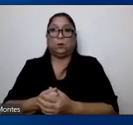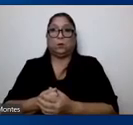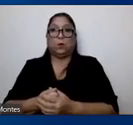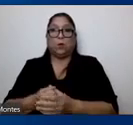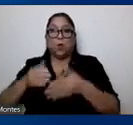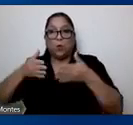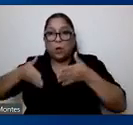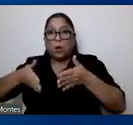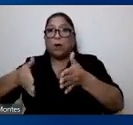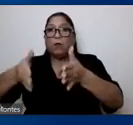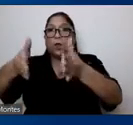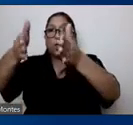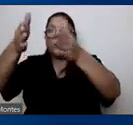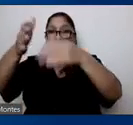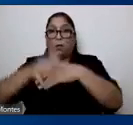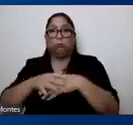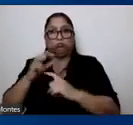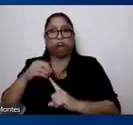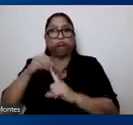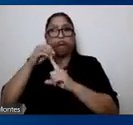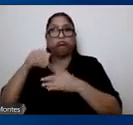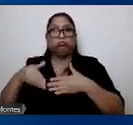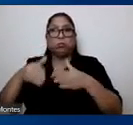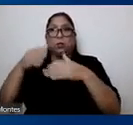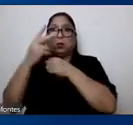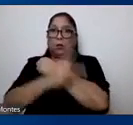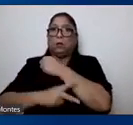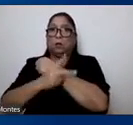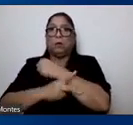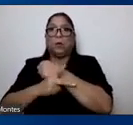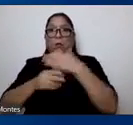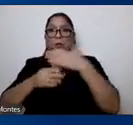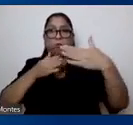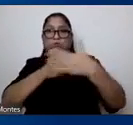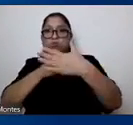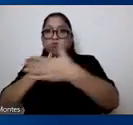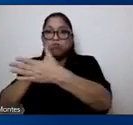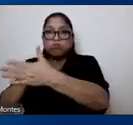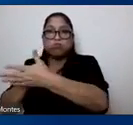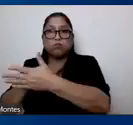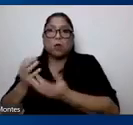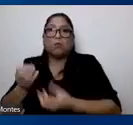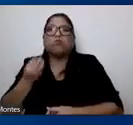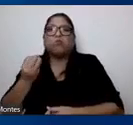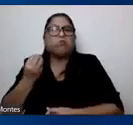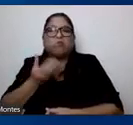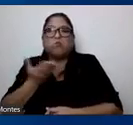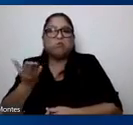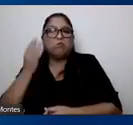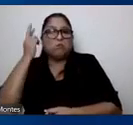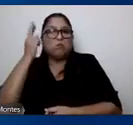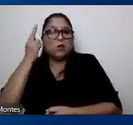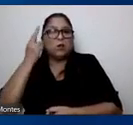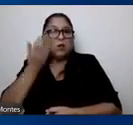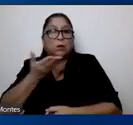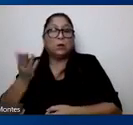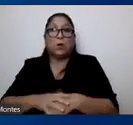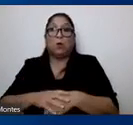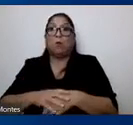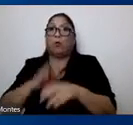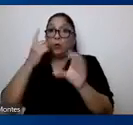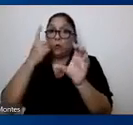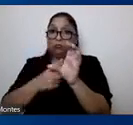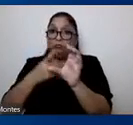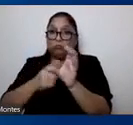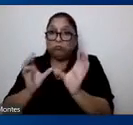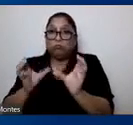avenida muy transitada, una arteria principal del país bloqueada. ¿Bloqueada por qué? Porque Sendero